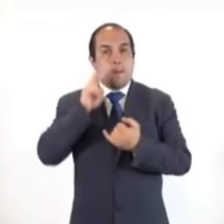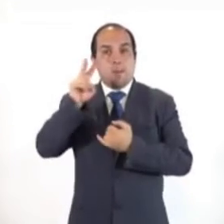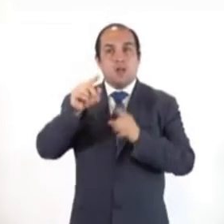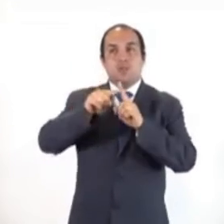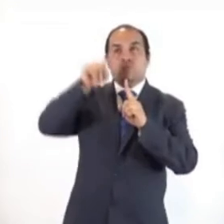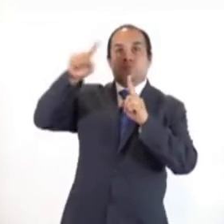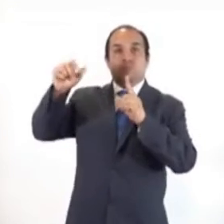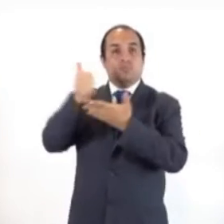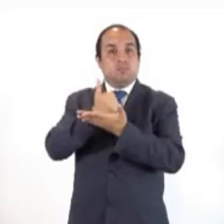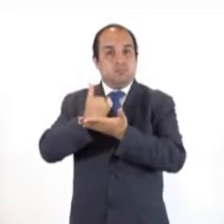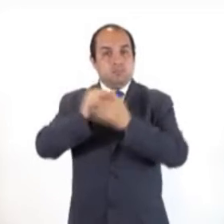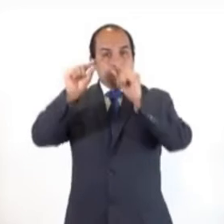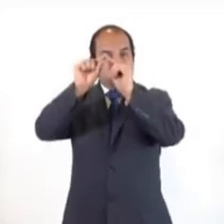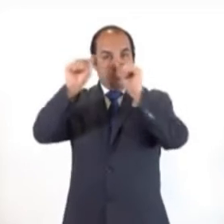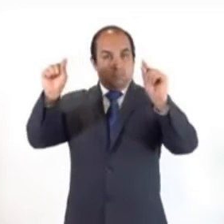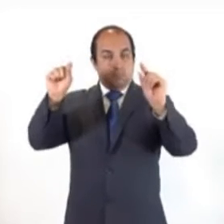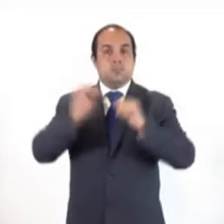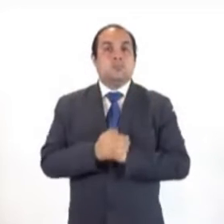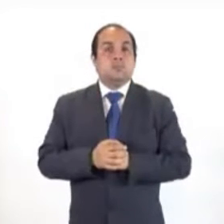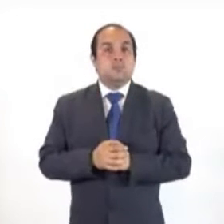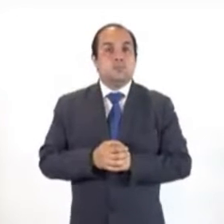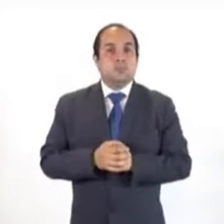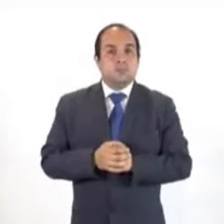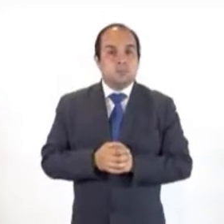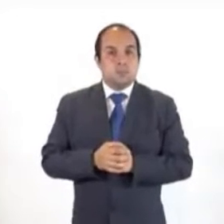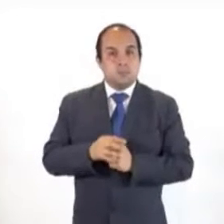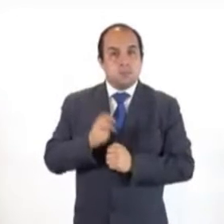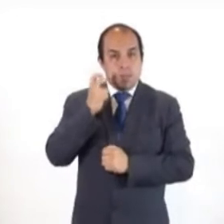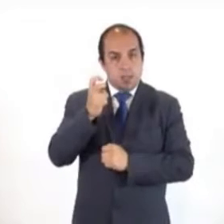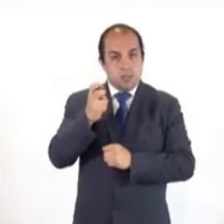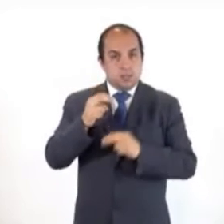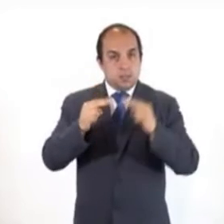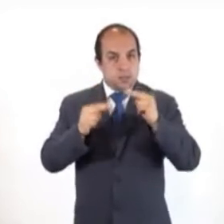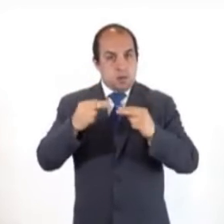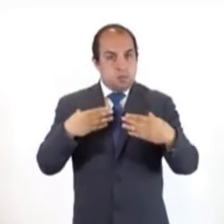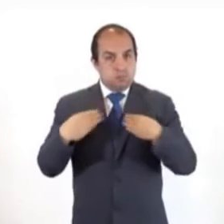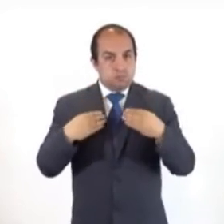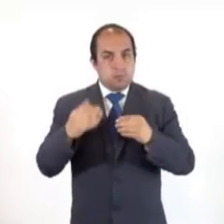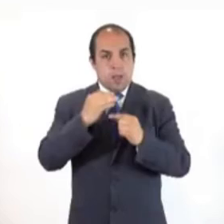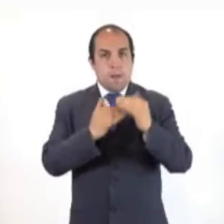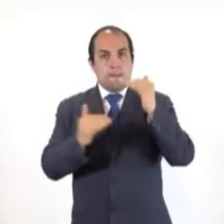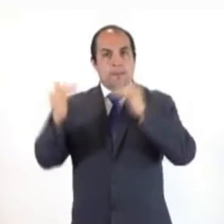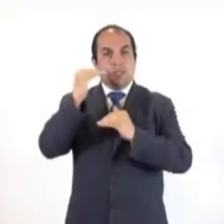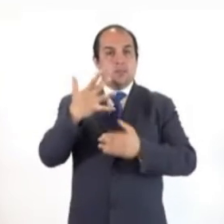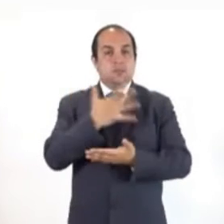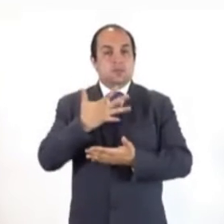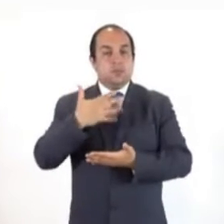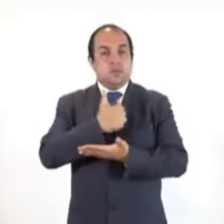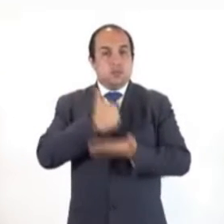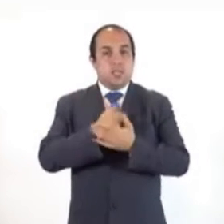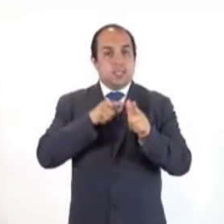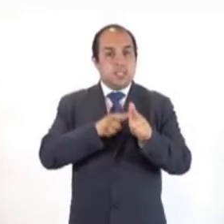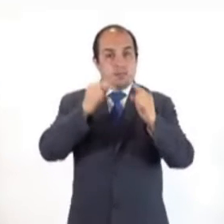es la línea azul marcada, que es la tasa reproductiva más alta que podemos tener en la ciudad y que